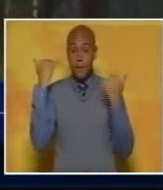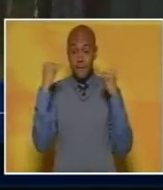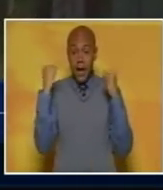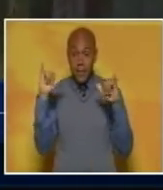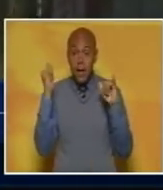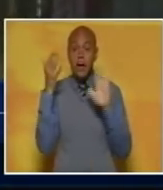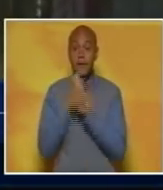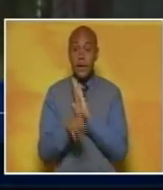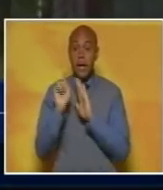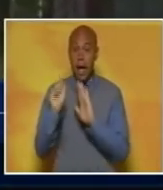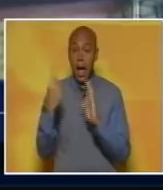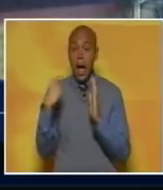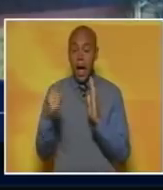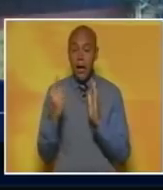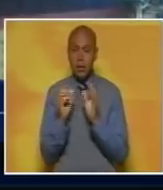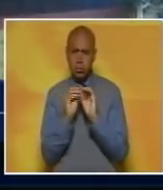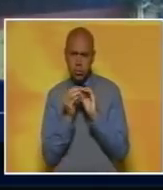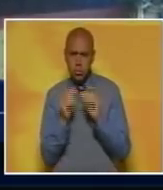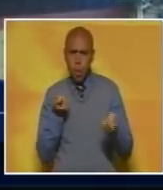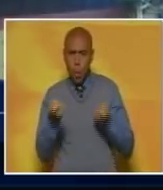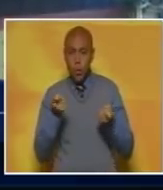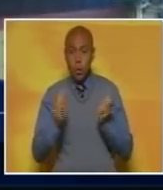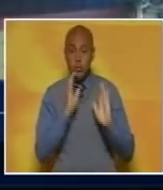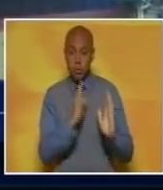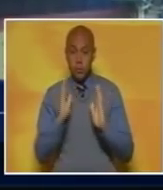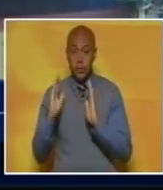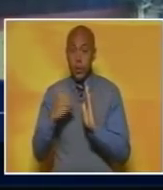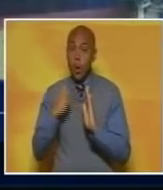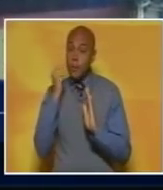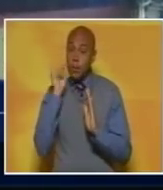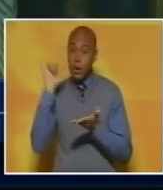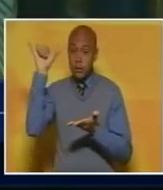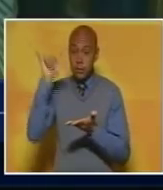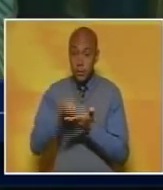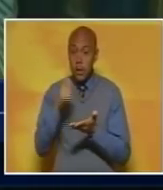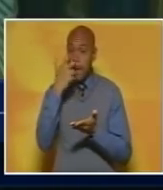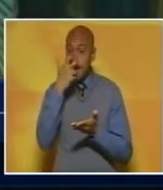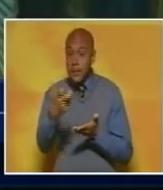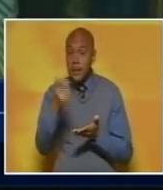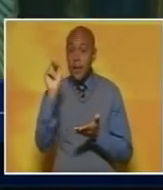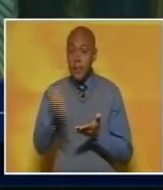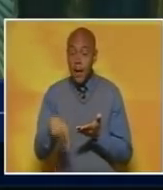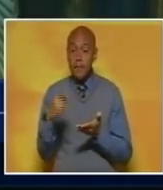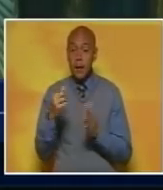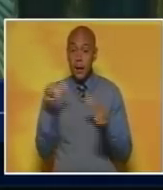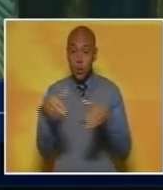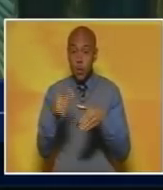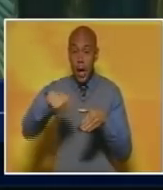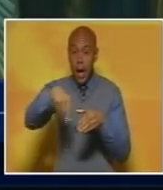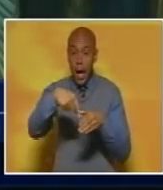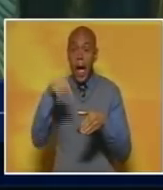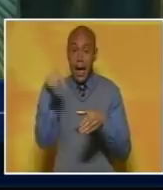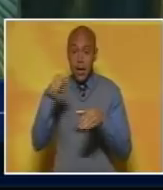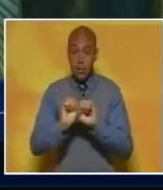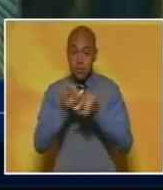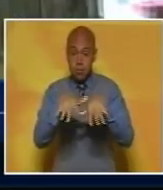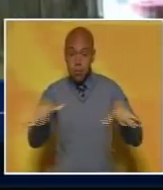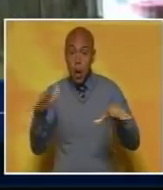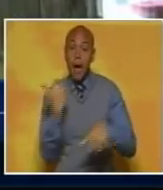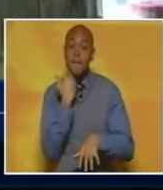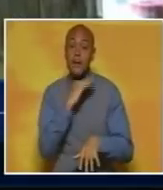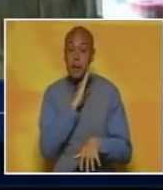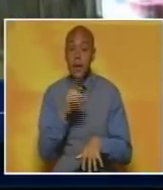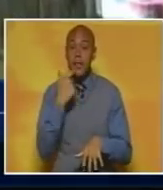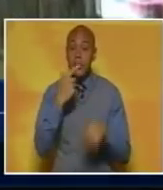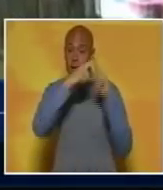en marcha una serie de medidas, sobre todo dirigidas a los viajeros y a la ciudad, que ha sido el epicentro del brote. Según